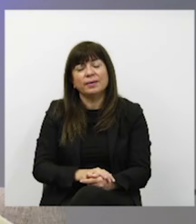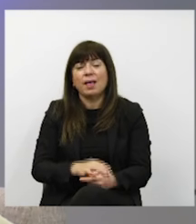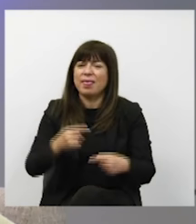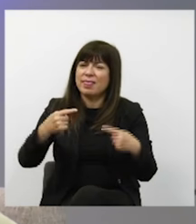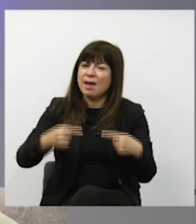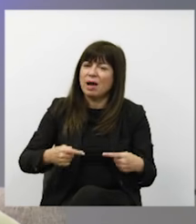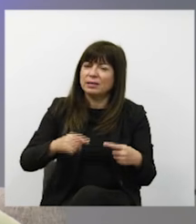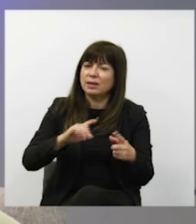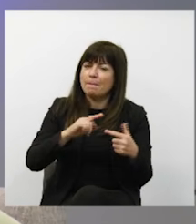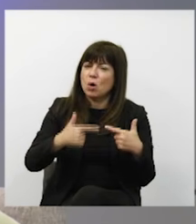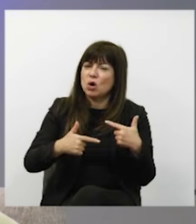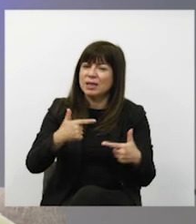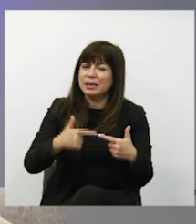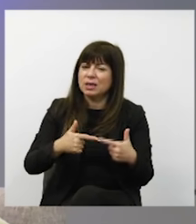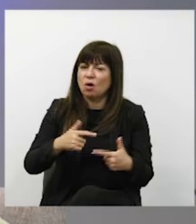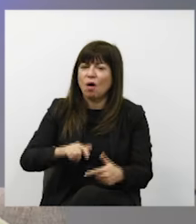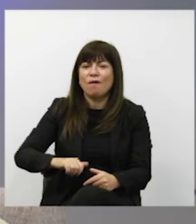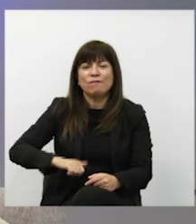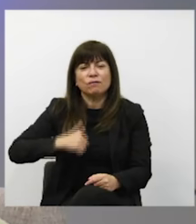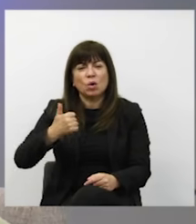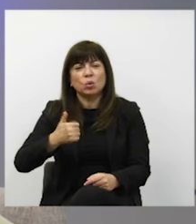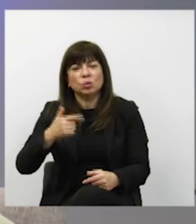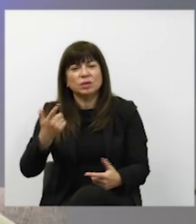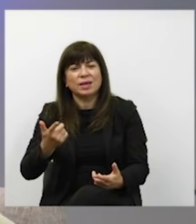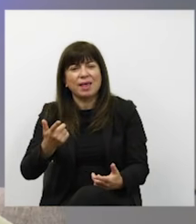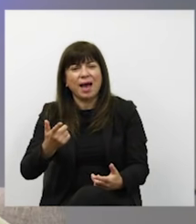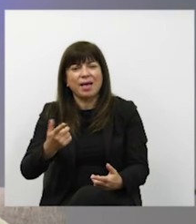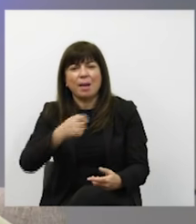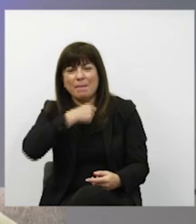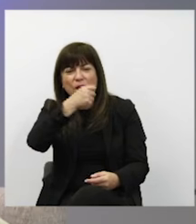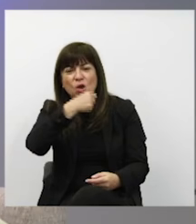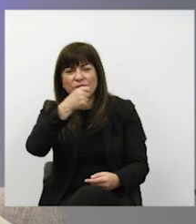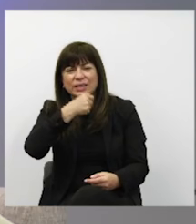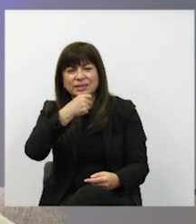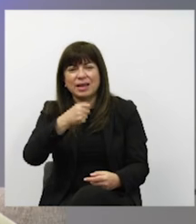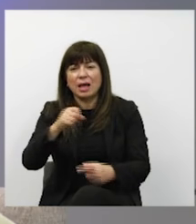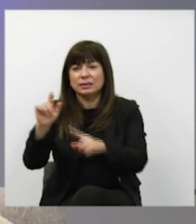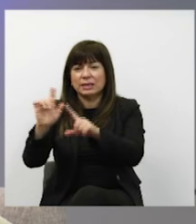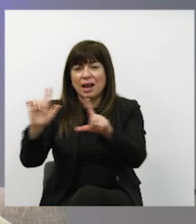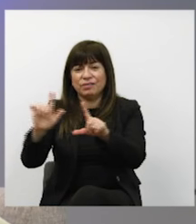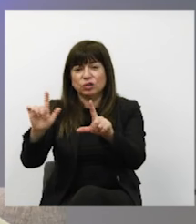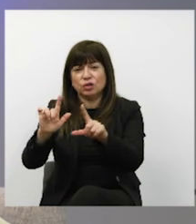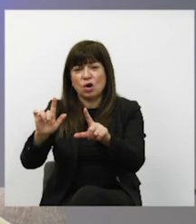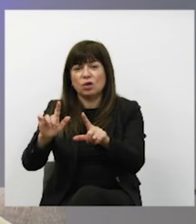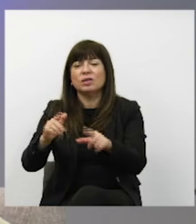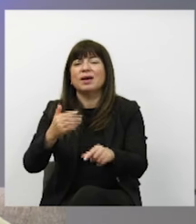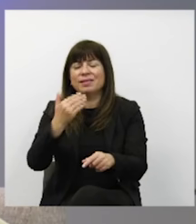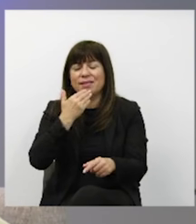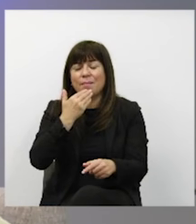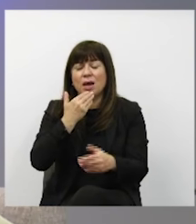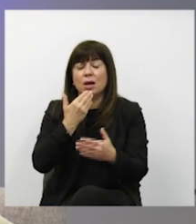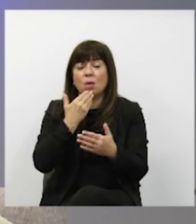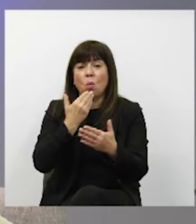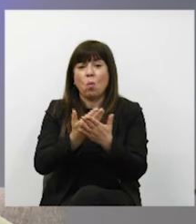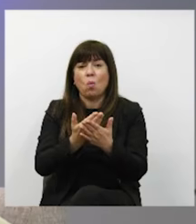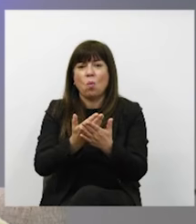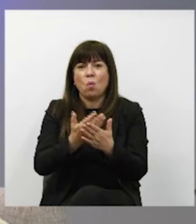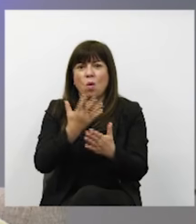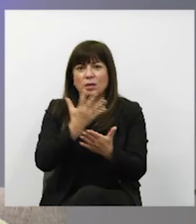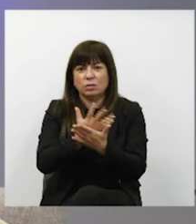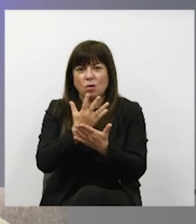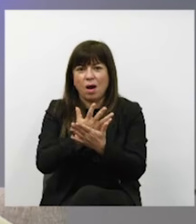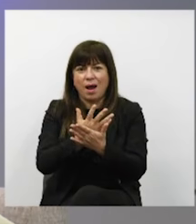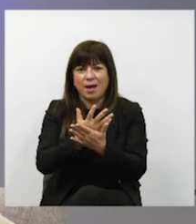política no solamente se produce por la voluntad de Jimena Rincón y Andrea Alamán, como tú mencionabas, sino que se produce también cuando hay